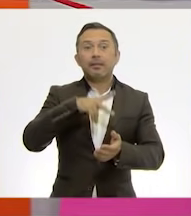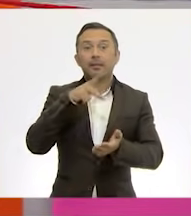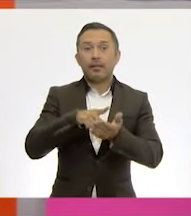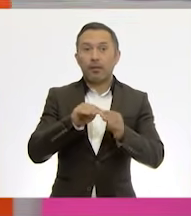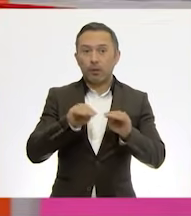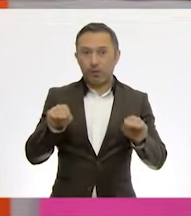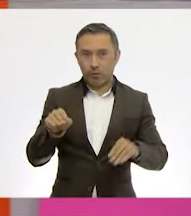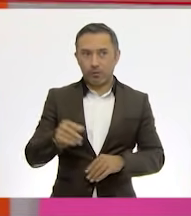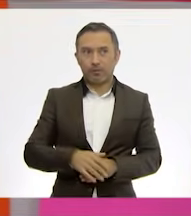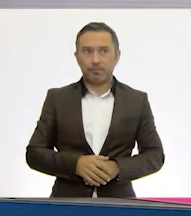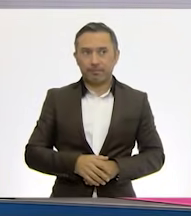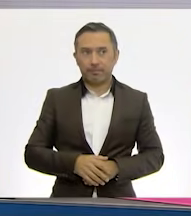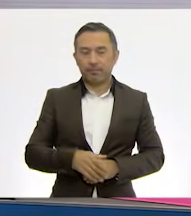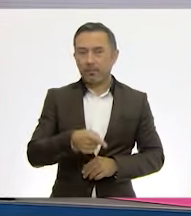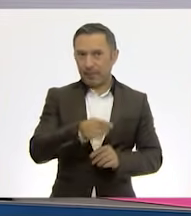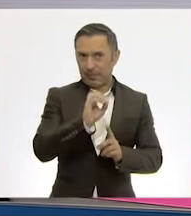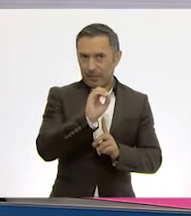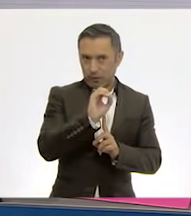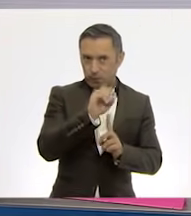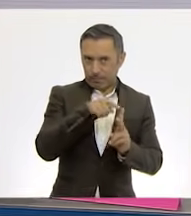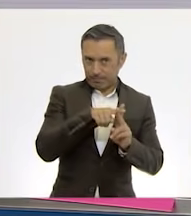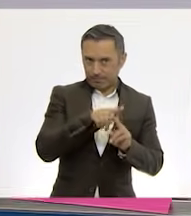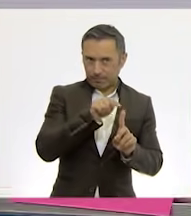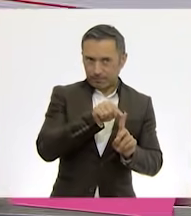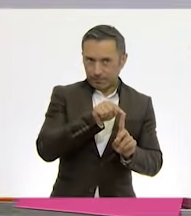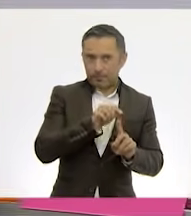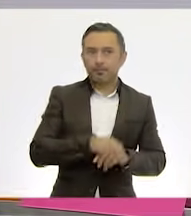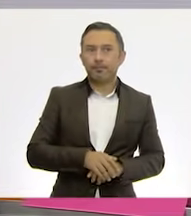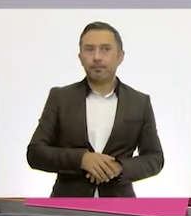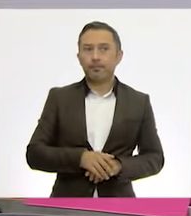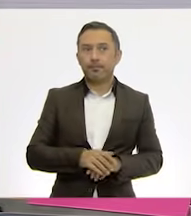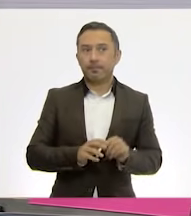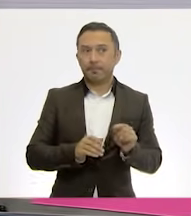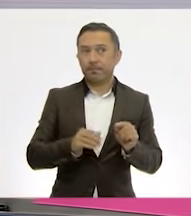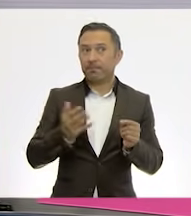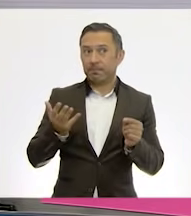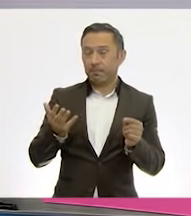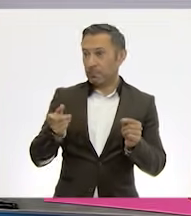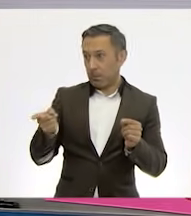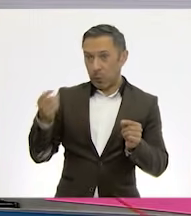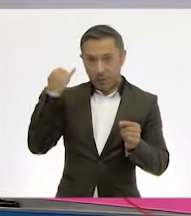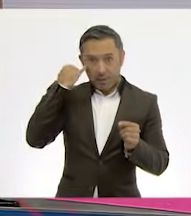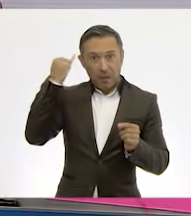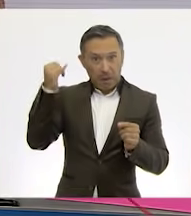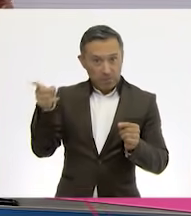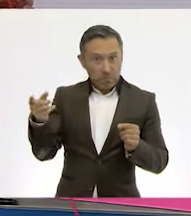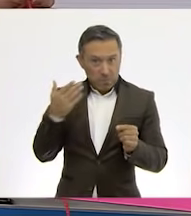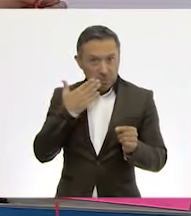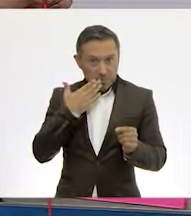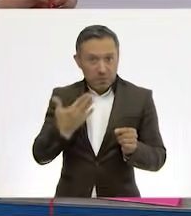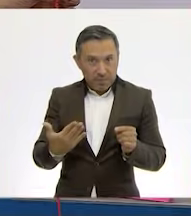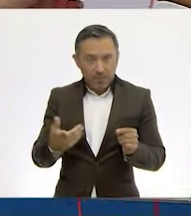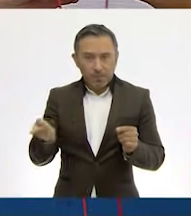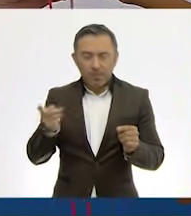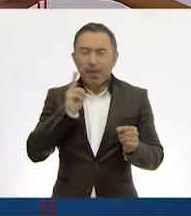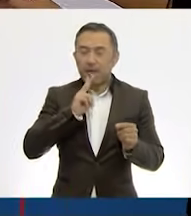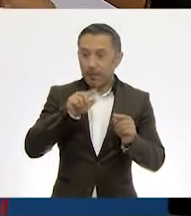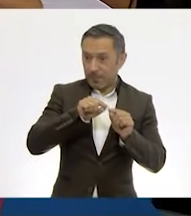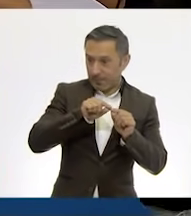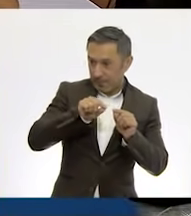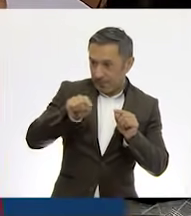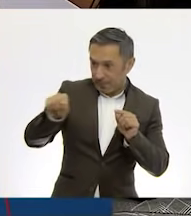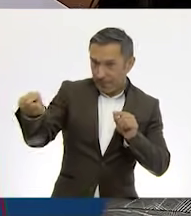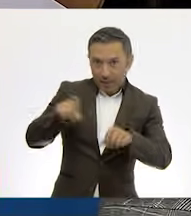Y aquí está el cero. Ajá. Mira. Muy bien. Entonces, pues tu idea es muy buena. Vamos a doblarla a la mitad para que puedas